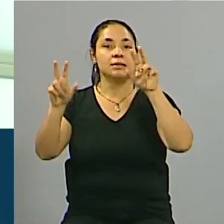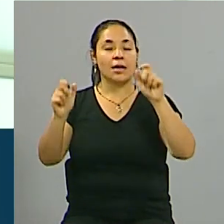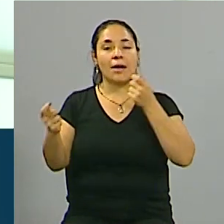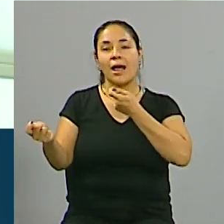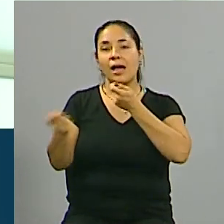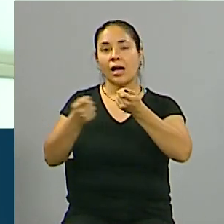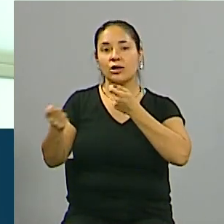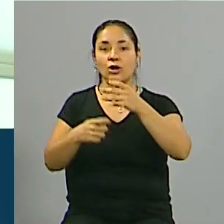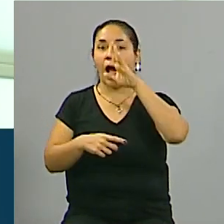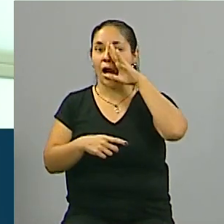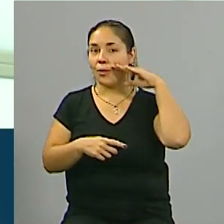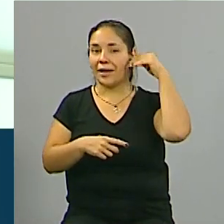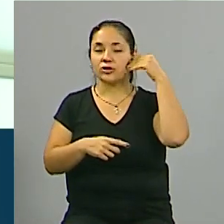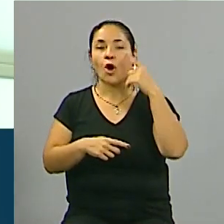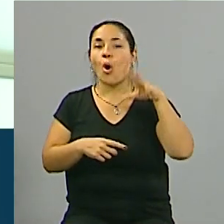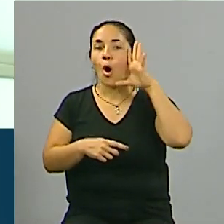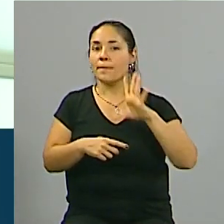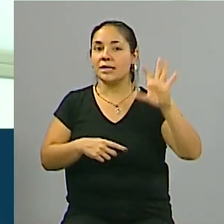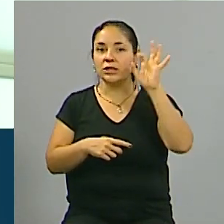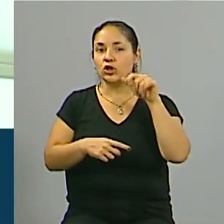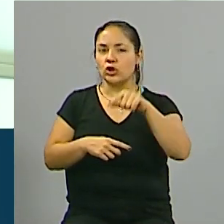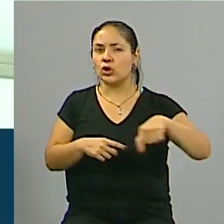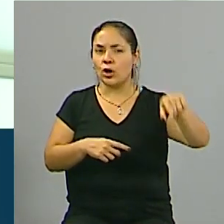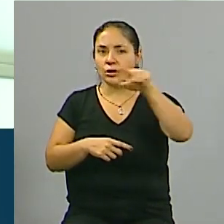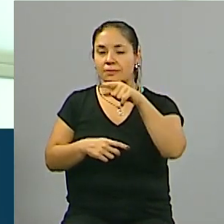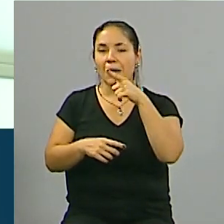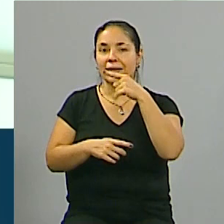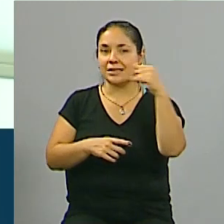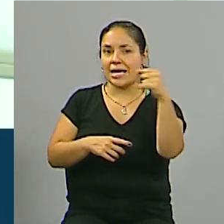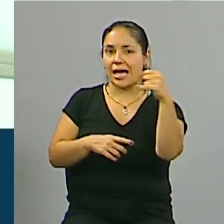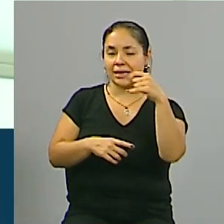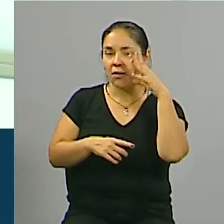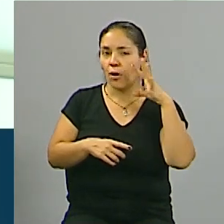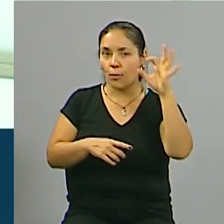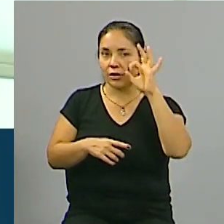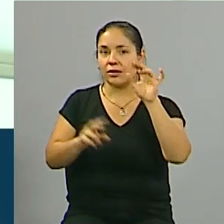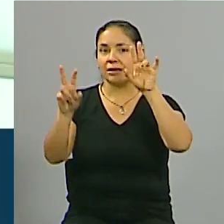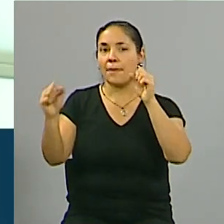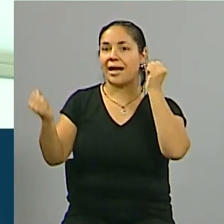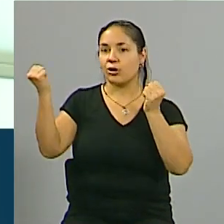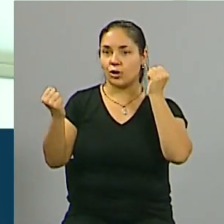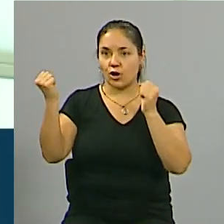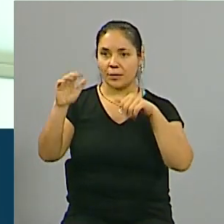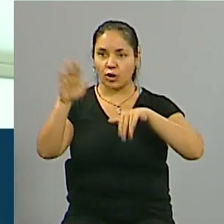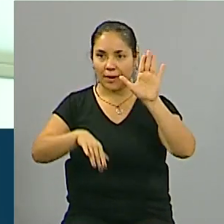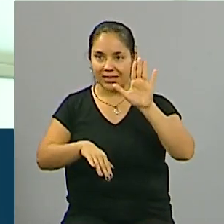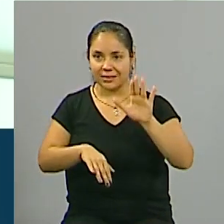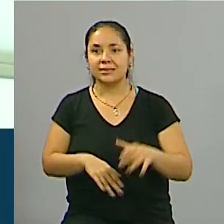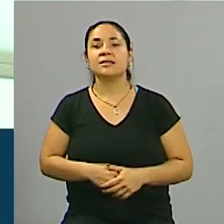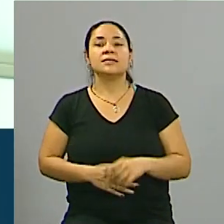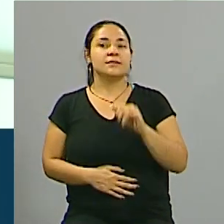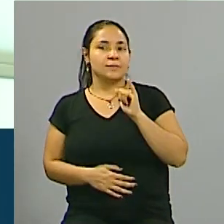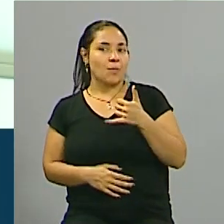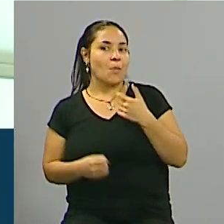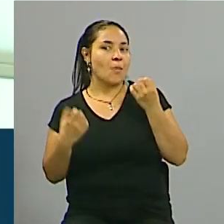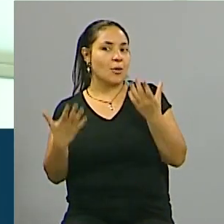Fernández, que evidentemente tienen una imagen bastante negativa. Esto tiene que ver con, sobre todo, lo económico, porque me parece que se puede